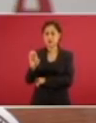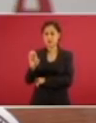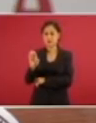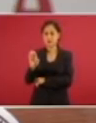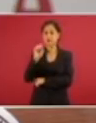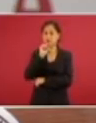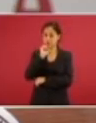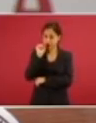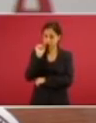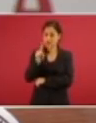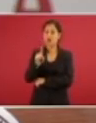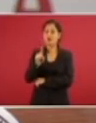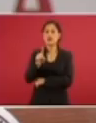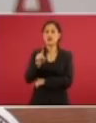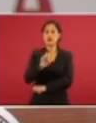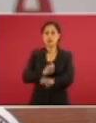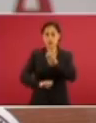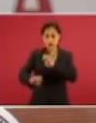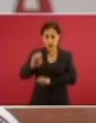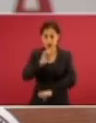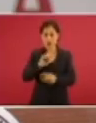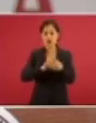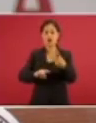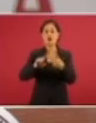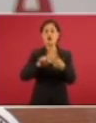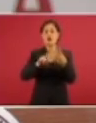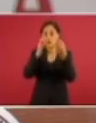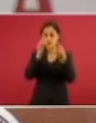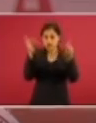incluyendo embajadas, consulados,